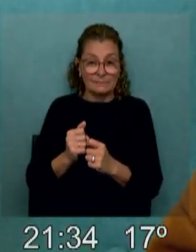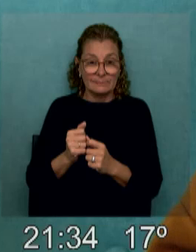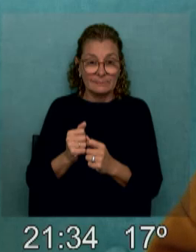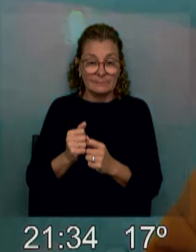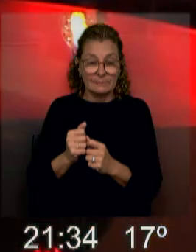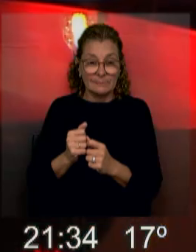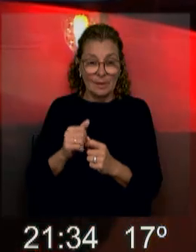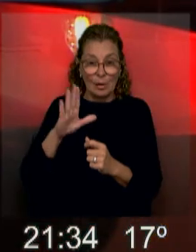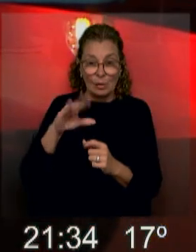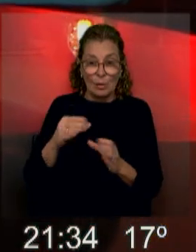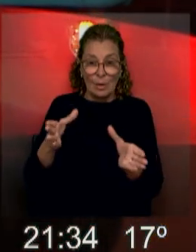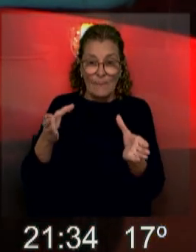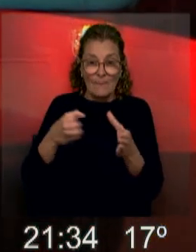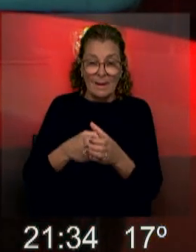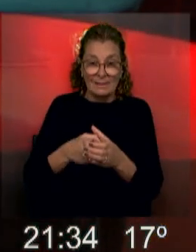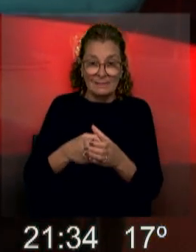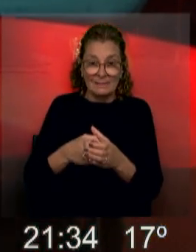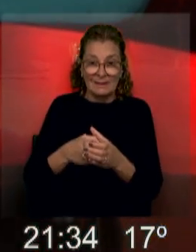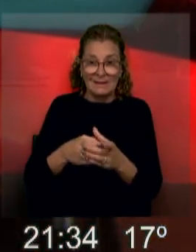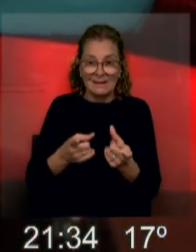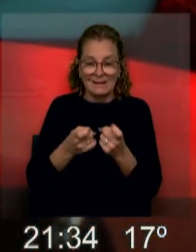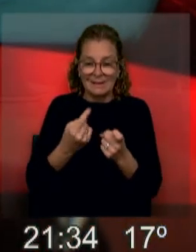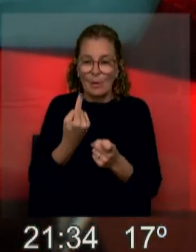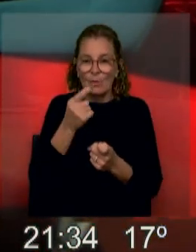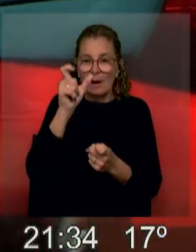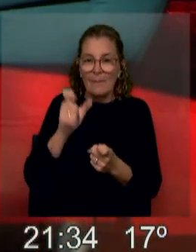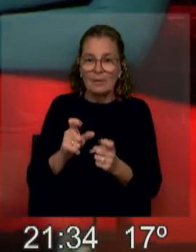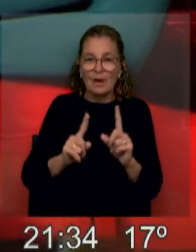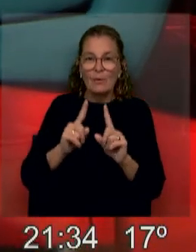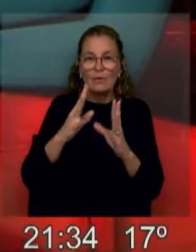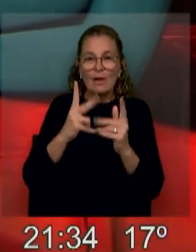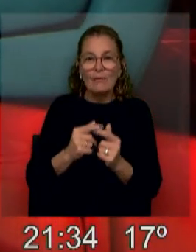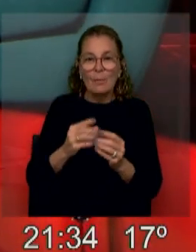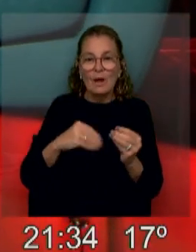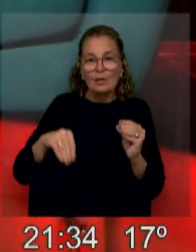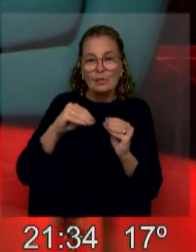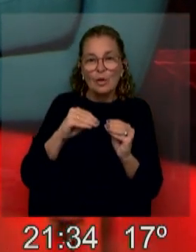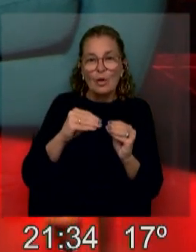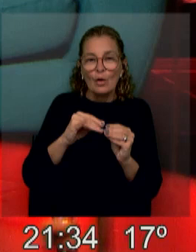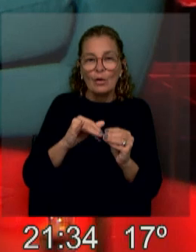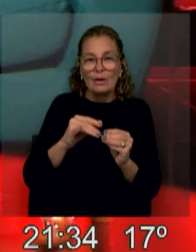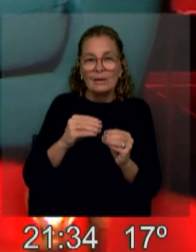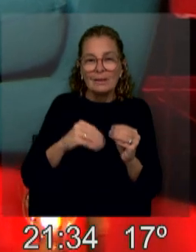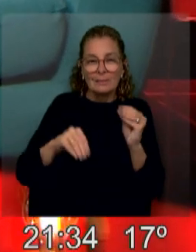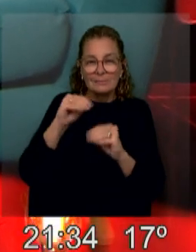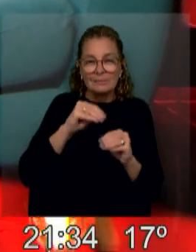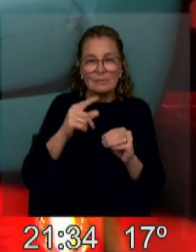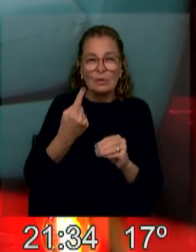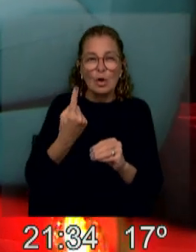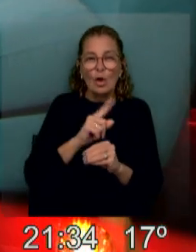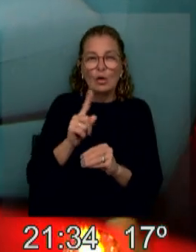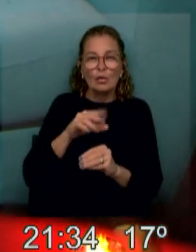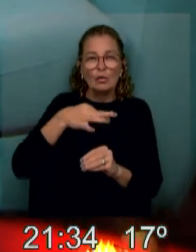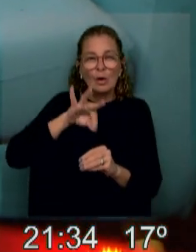Toda banda precisa un chamán que canalice de alguna manera todo lo que pasa y que lo traduzca. Sí, pero no soy el único que